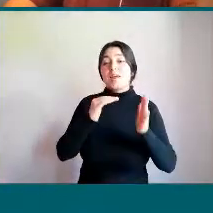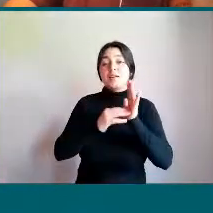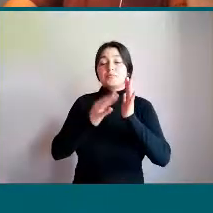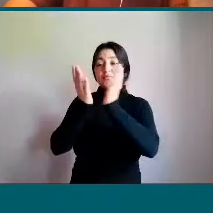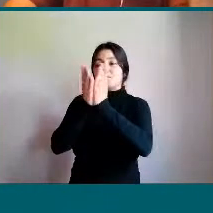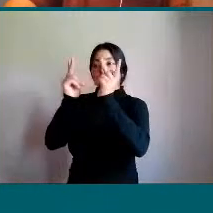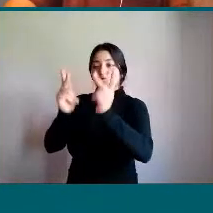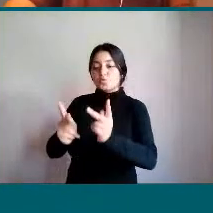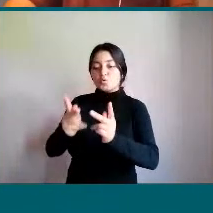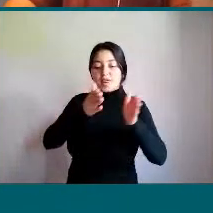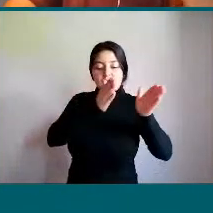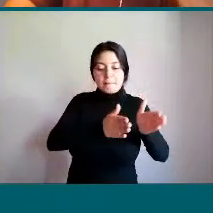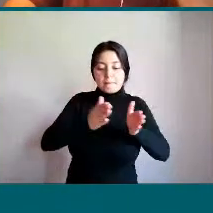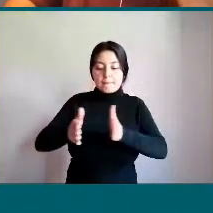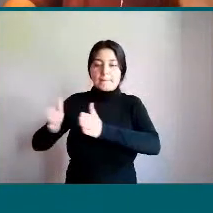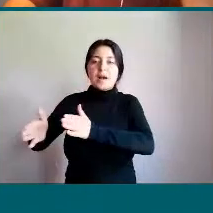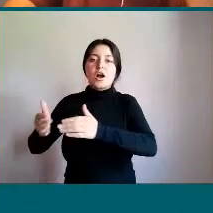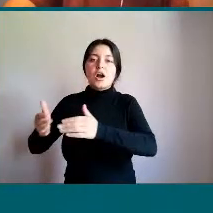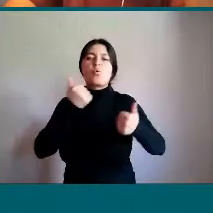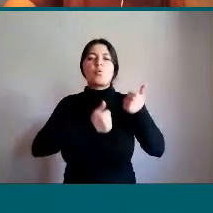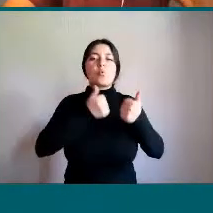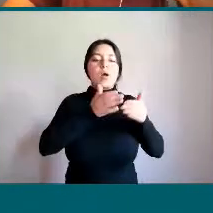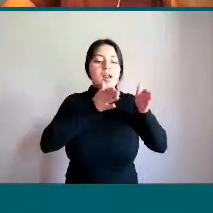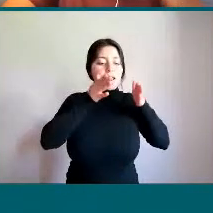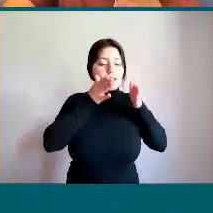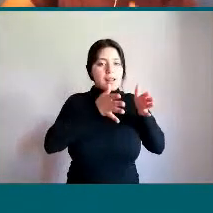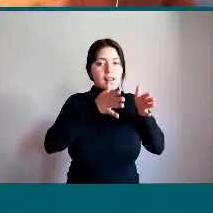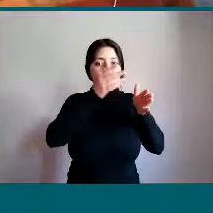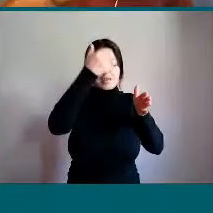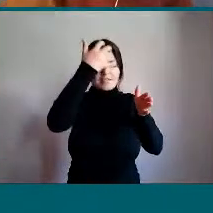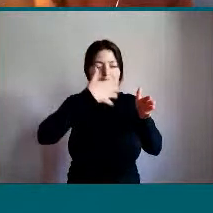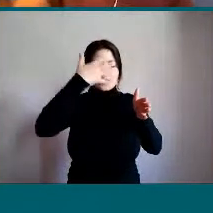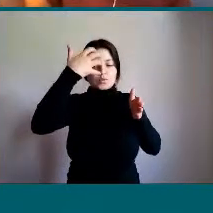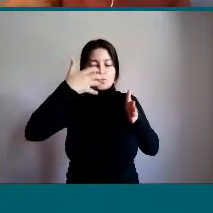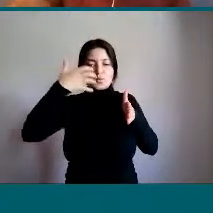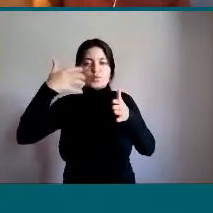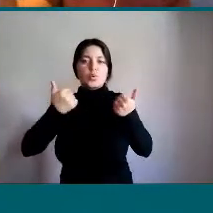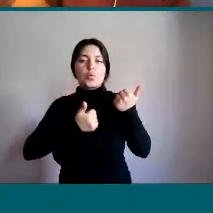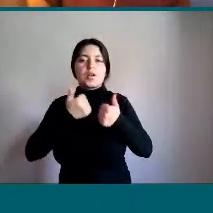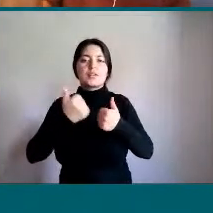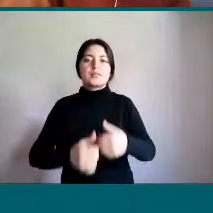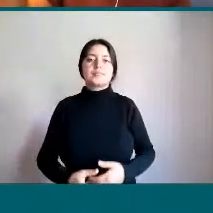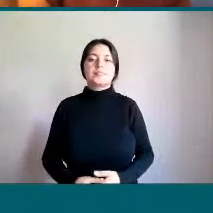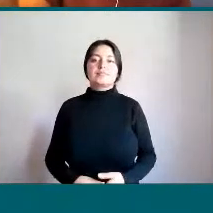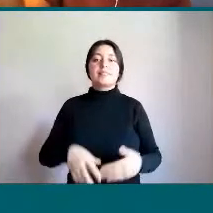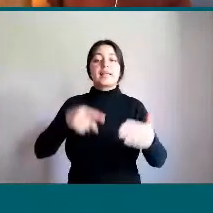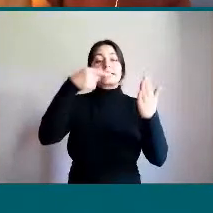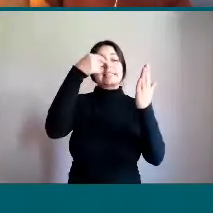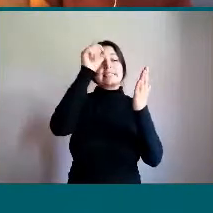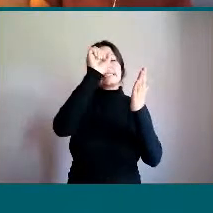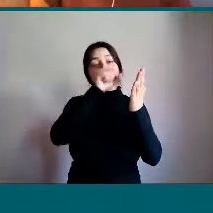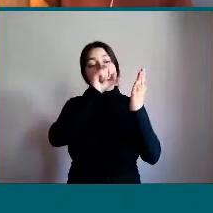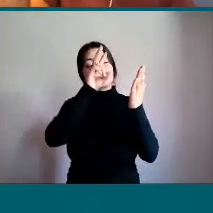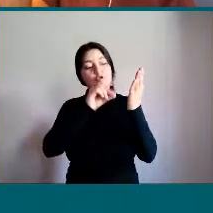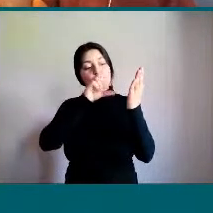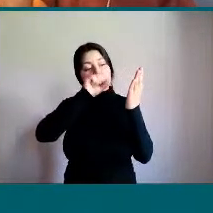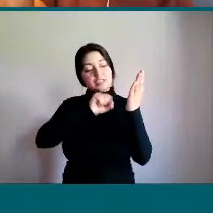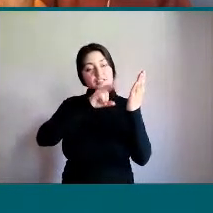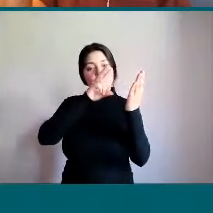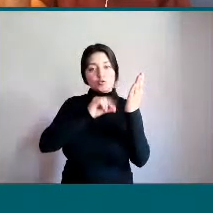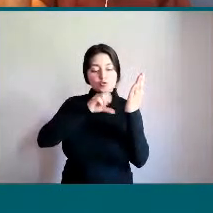evaluando y de qué manera. Listas de cotejo. Ahí está el indicador, está, no está, está, no está, está, no está, está, no está,